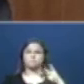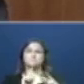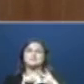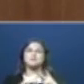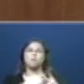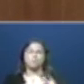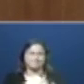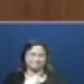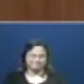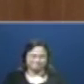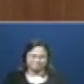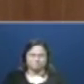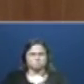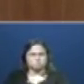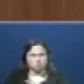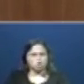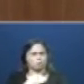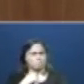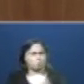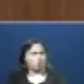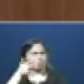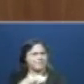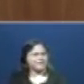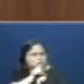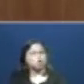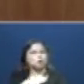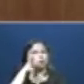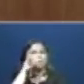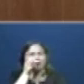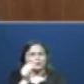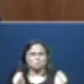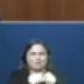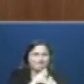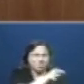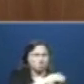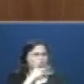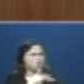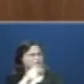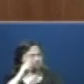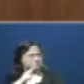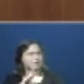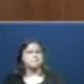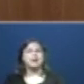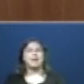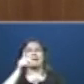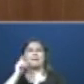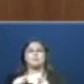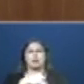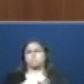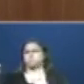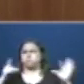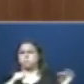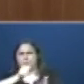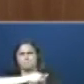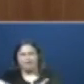existencia la voz y la labor de nuestros pequeños municipios evitando de esta manera su vaciamiento político y funcional